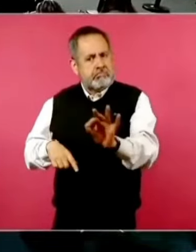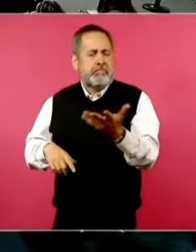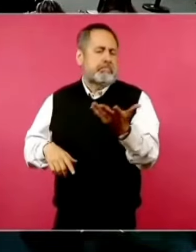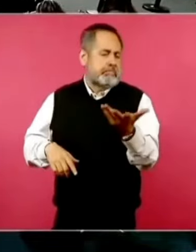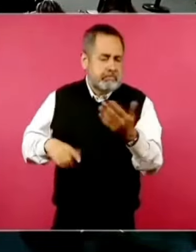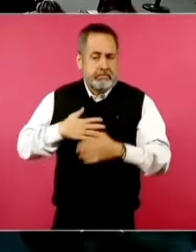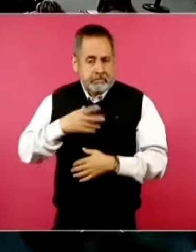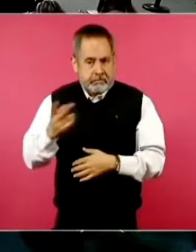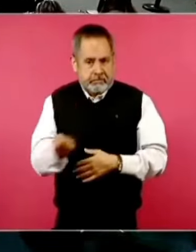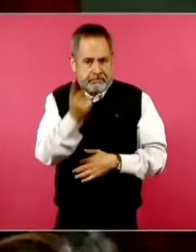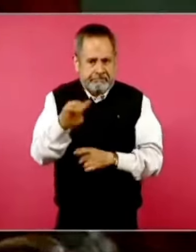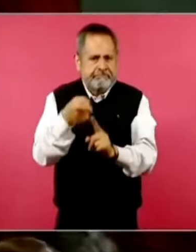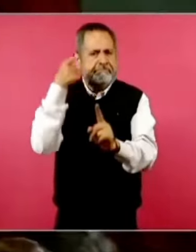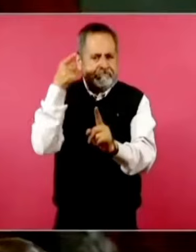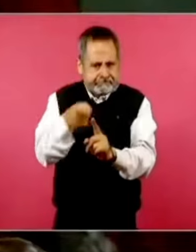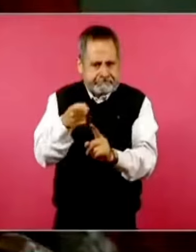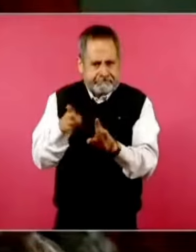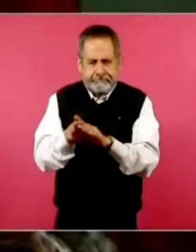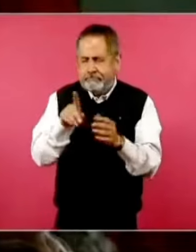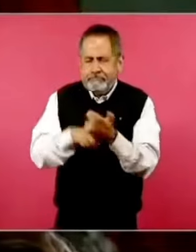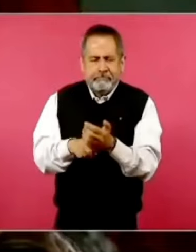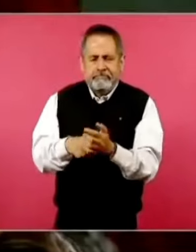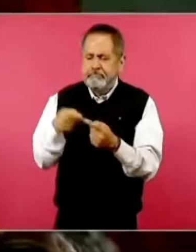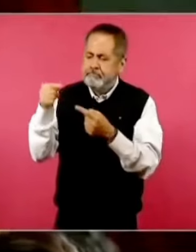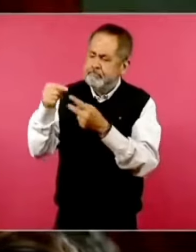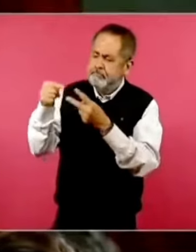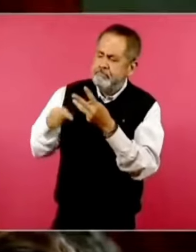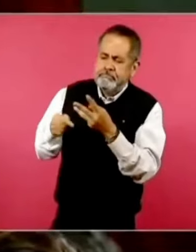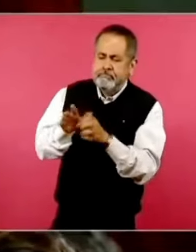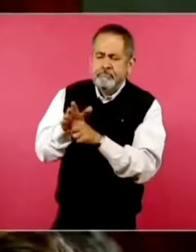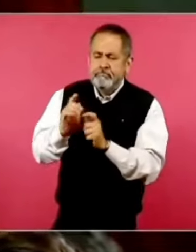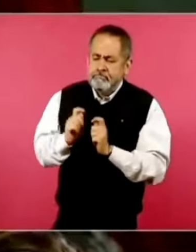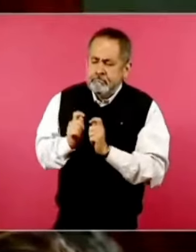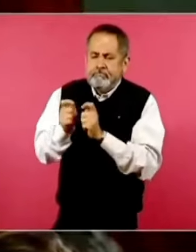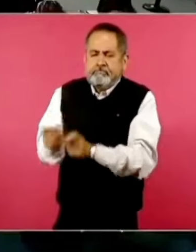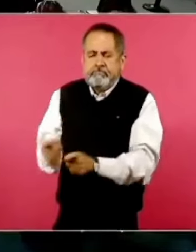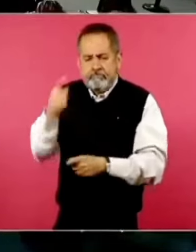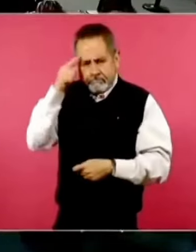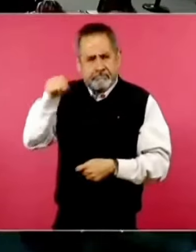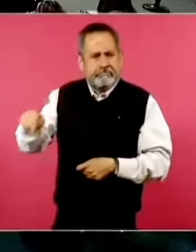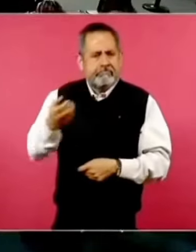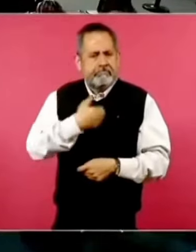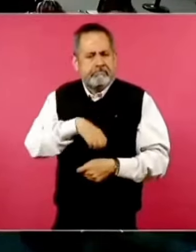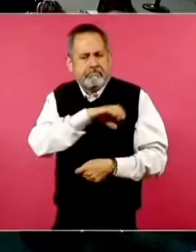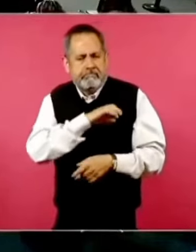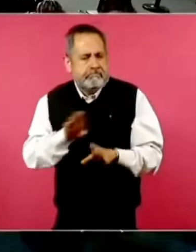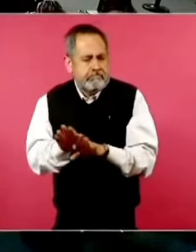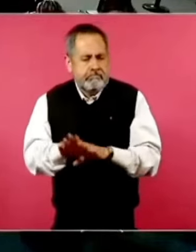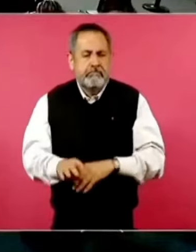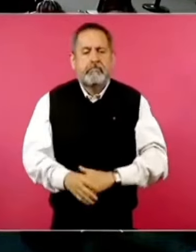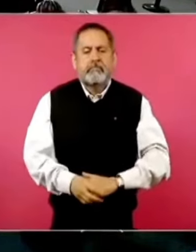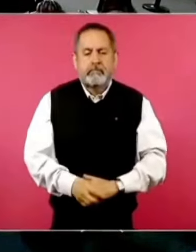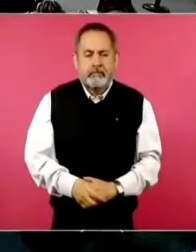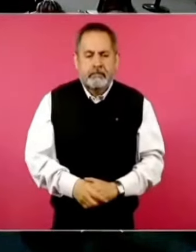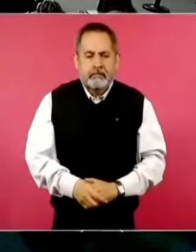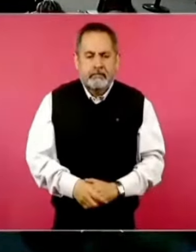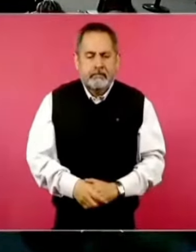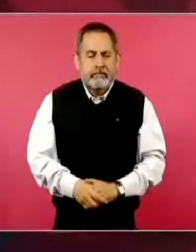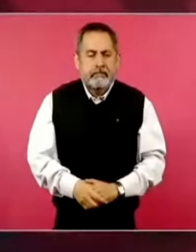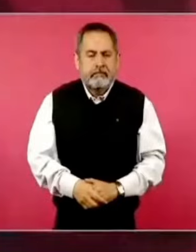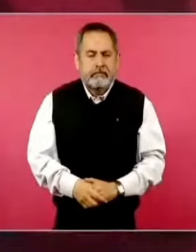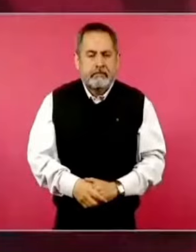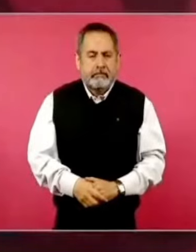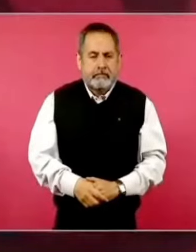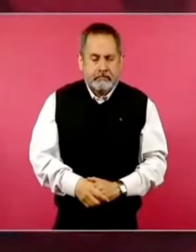preguntarle específicamente esto de los indicadores clave que usted le dejaría a su sucesora. Pues hay avances